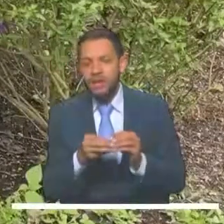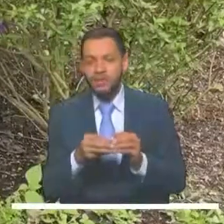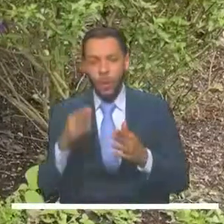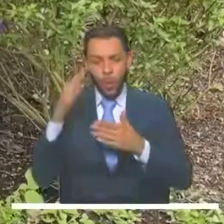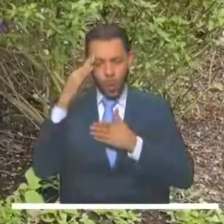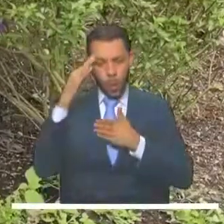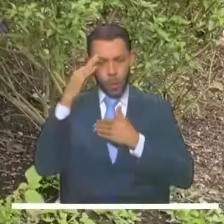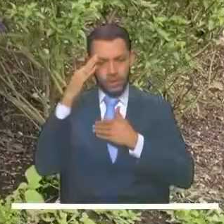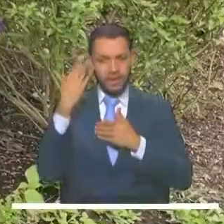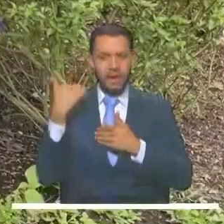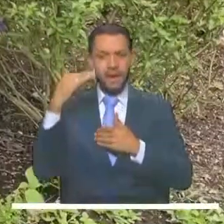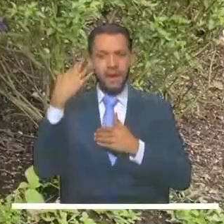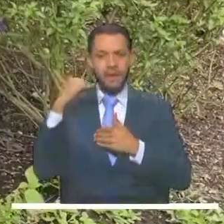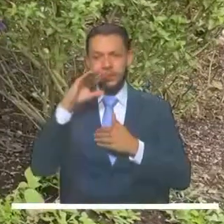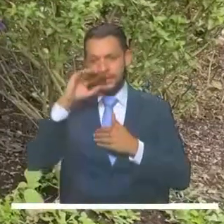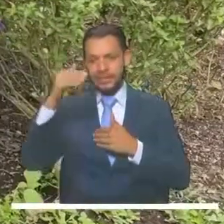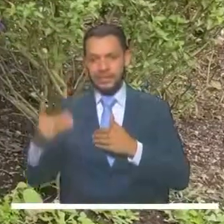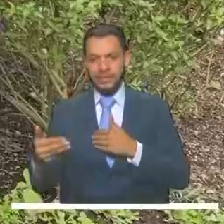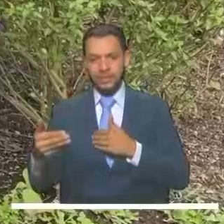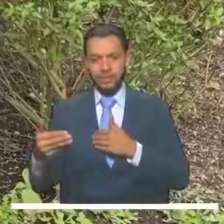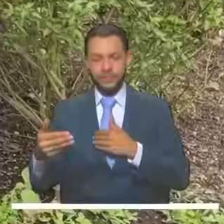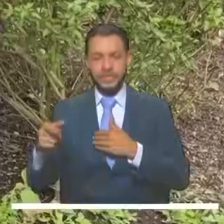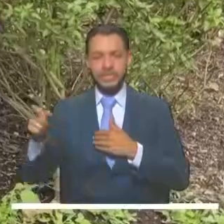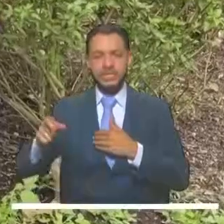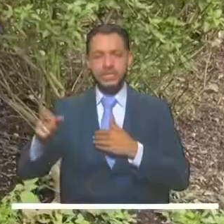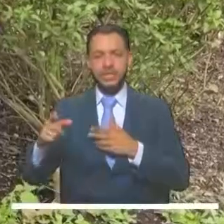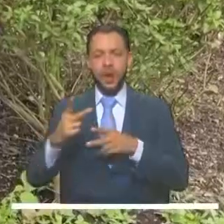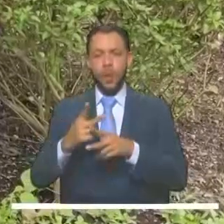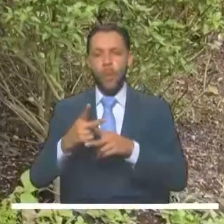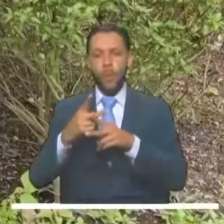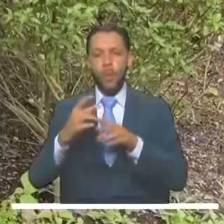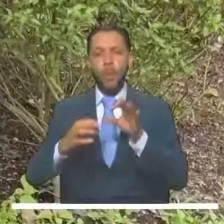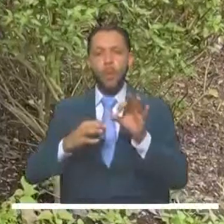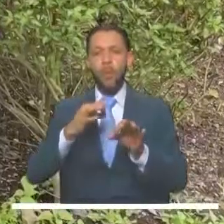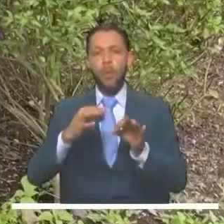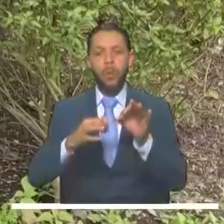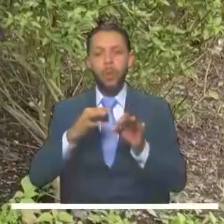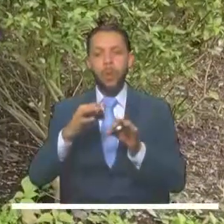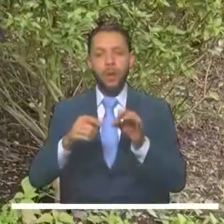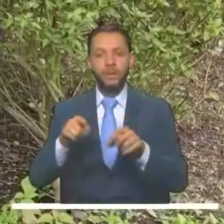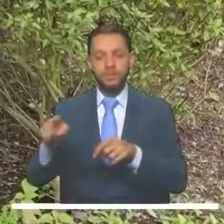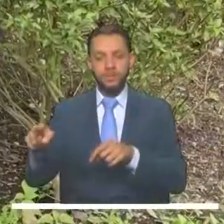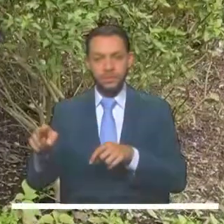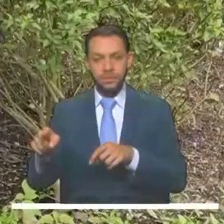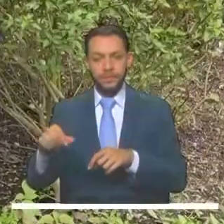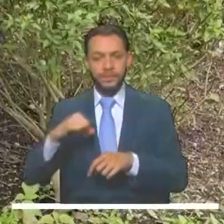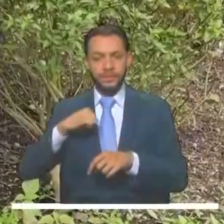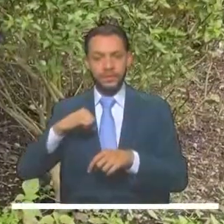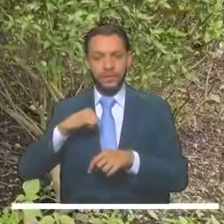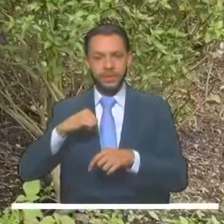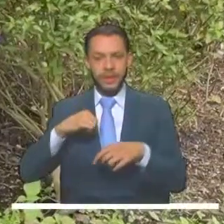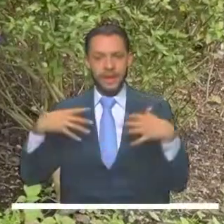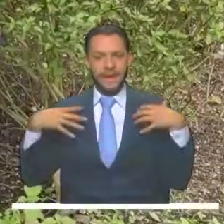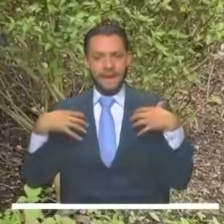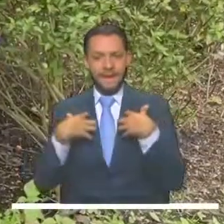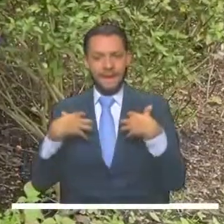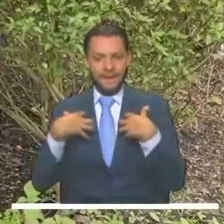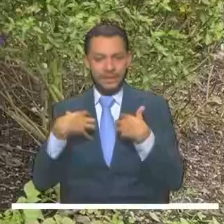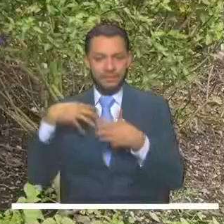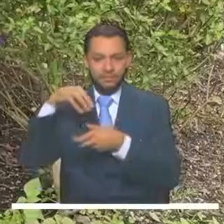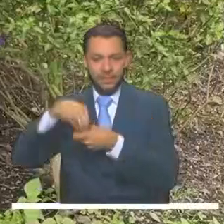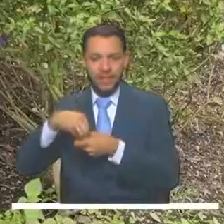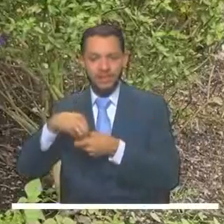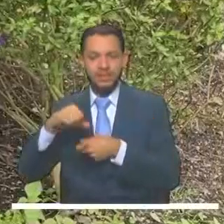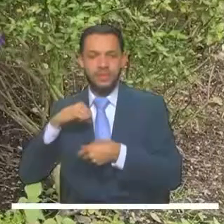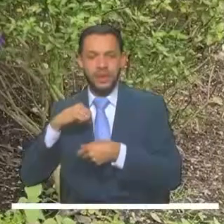desde niños que nos tenemos que cuidar desde niños ella goza de dos mascotas ellas que son dos